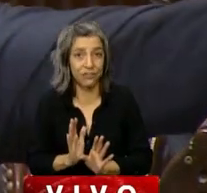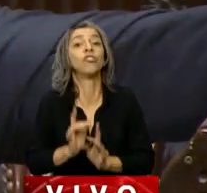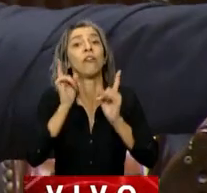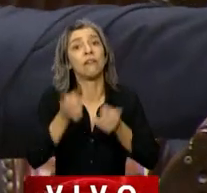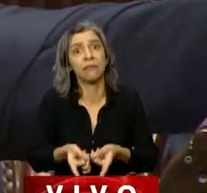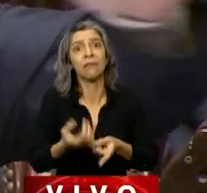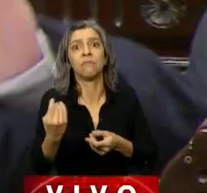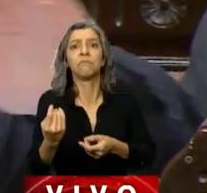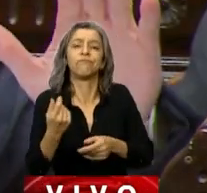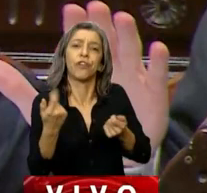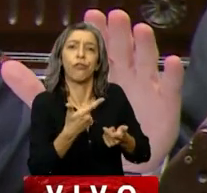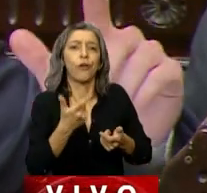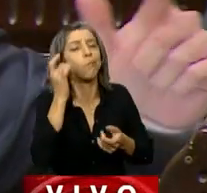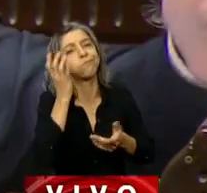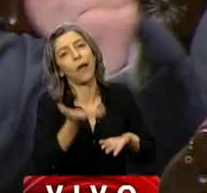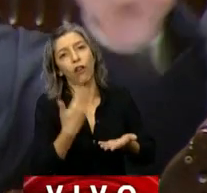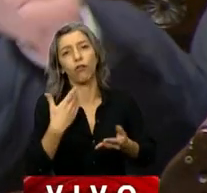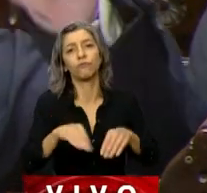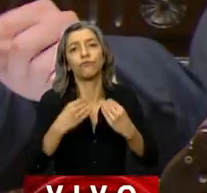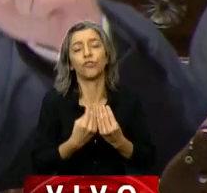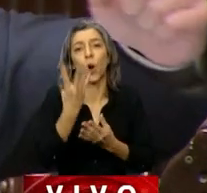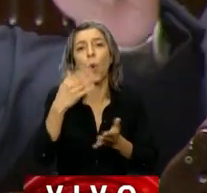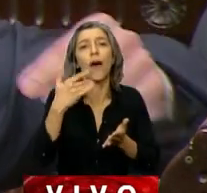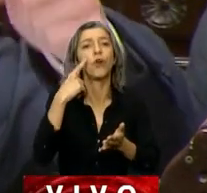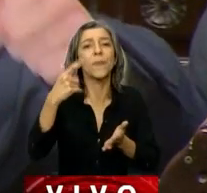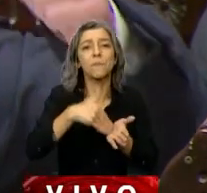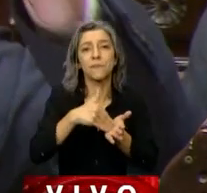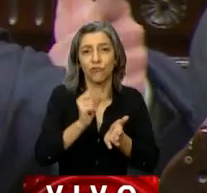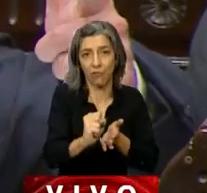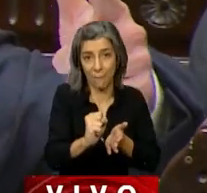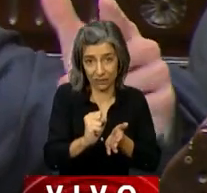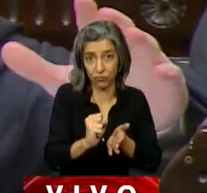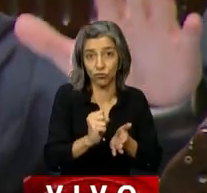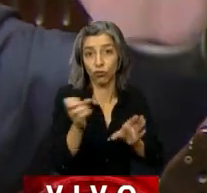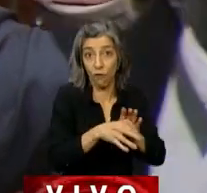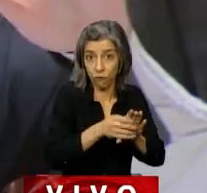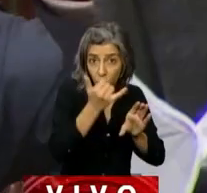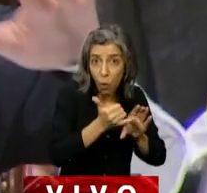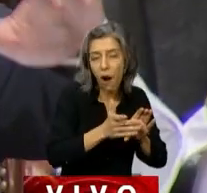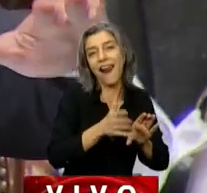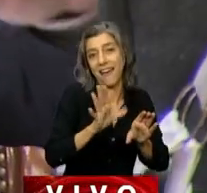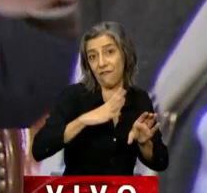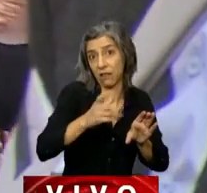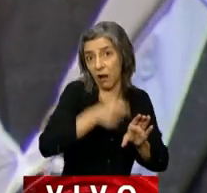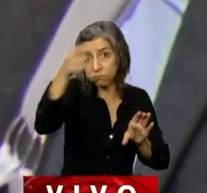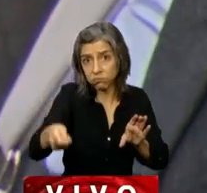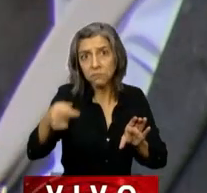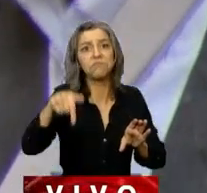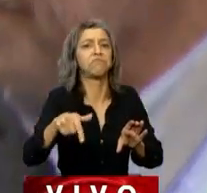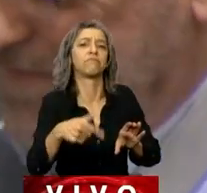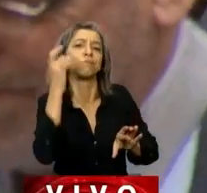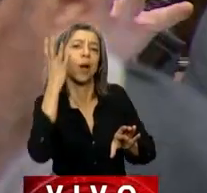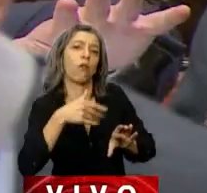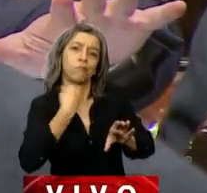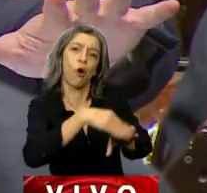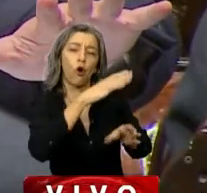condonó 4.300 millones de pesos que el fondo tenía acumulado y que la Nación le debía a la provincia, y que a partir de este nuevo acuerdo que hoy probablemente